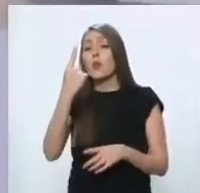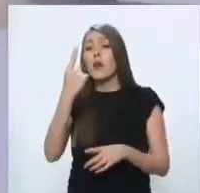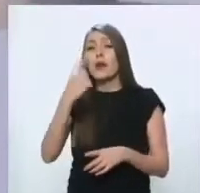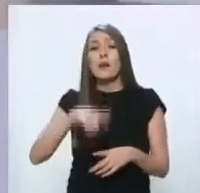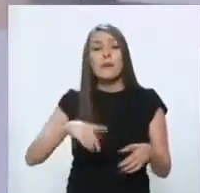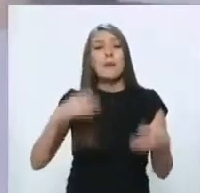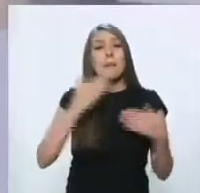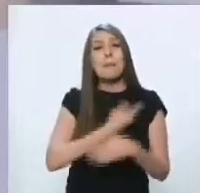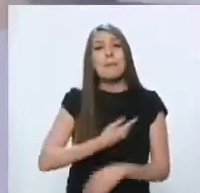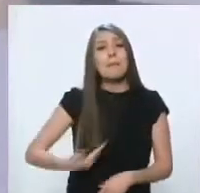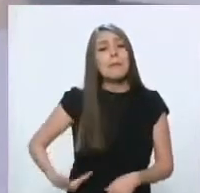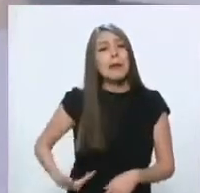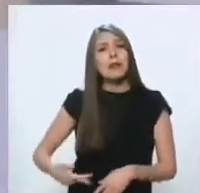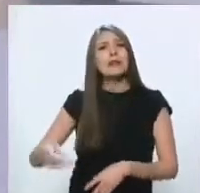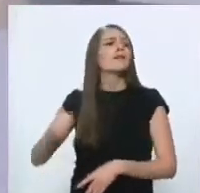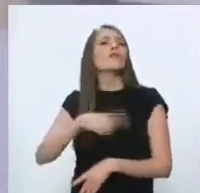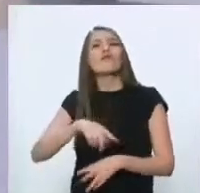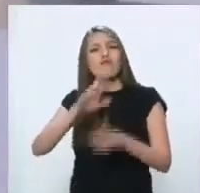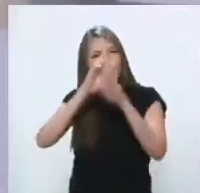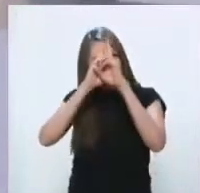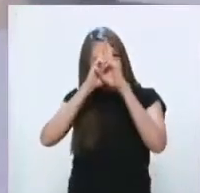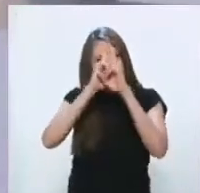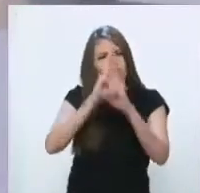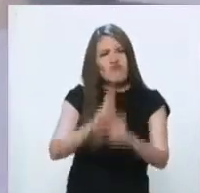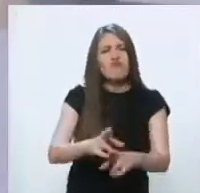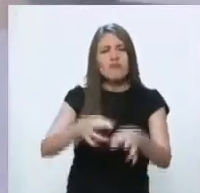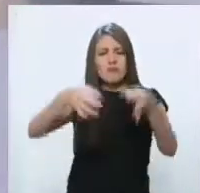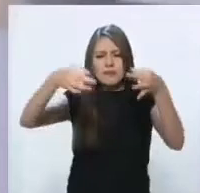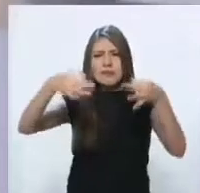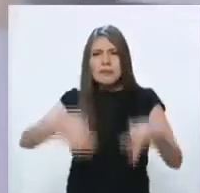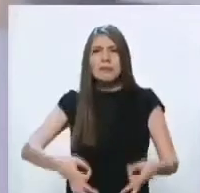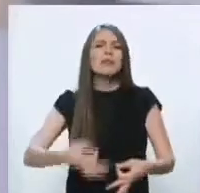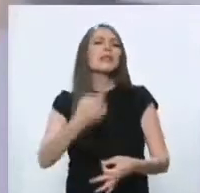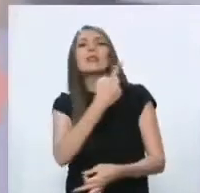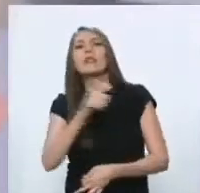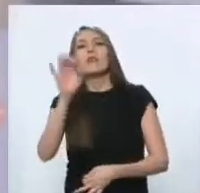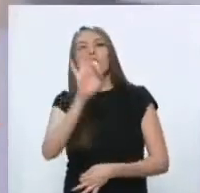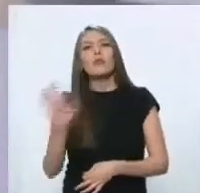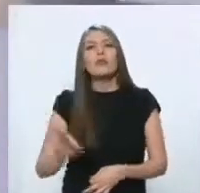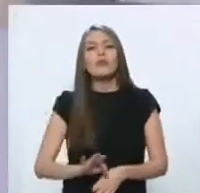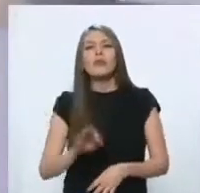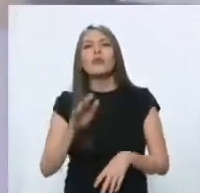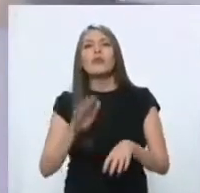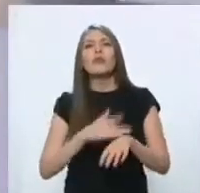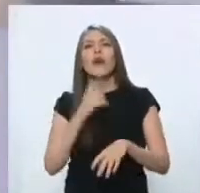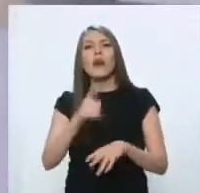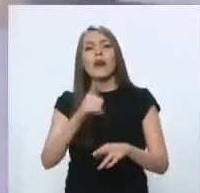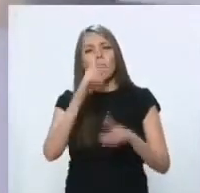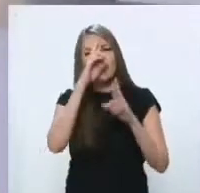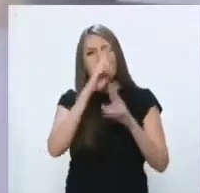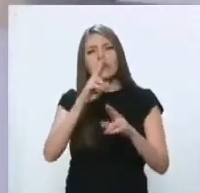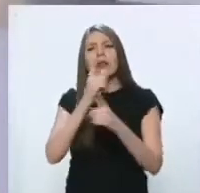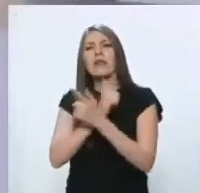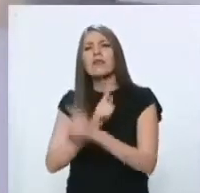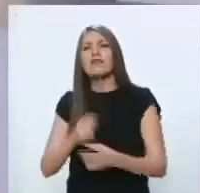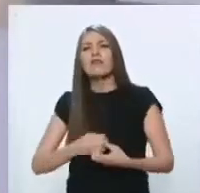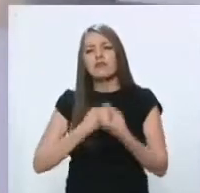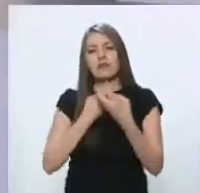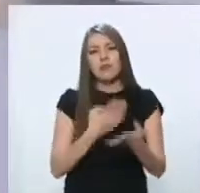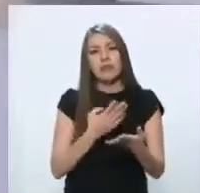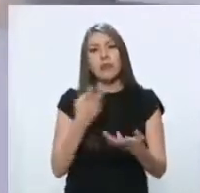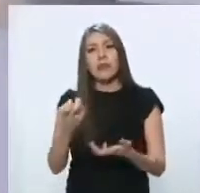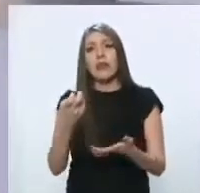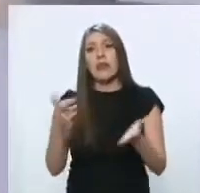tenido un respeto absoluto, 100% respeto a la libertad de expresión. Entonces, eso no hay que olvidarlo, es